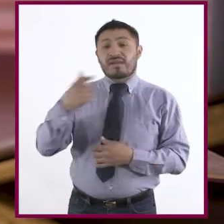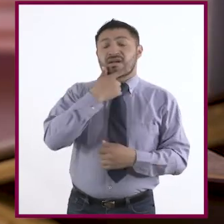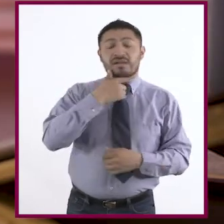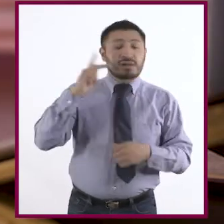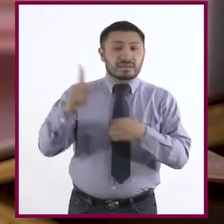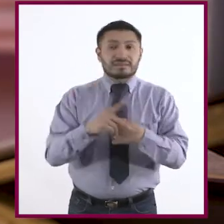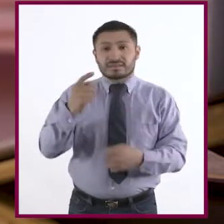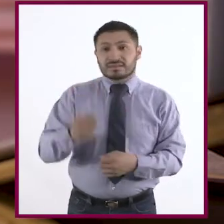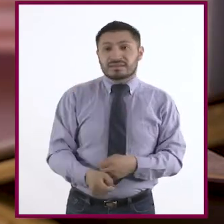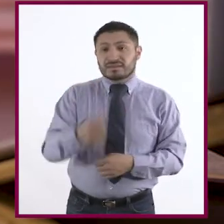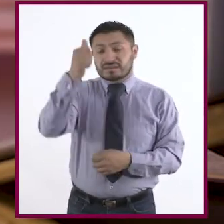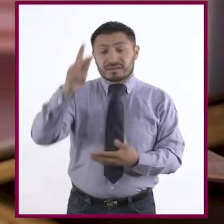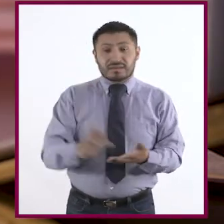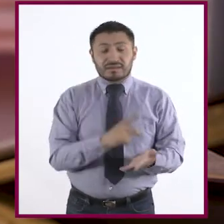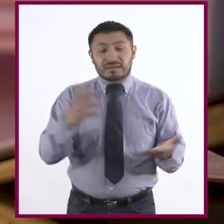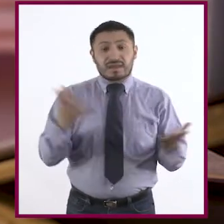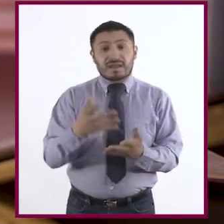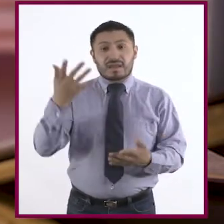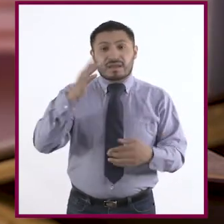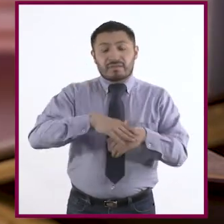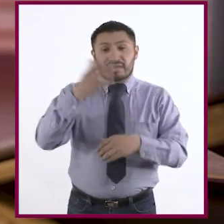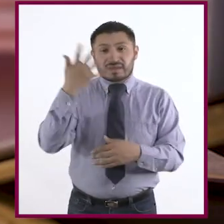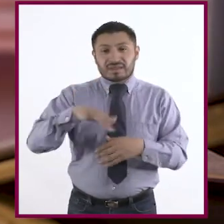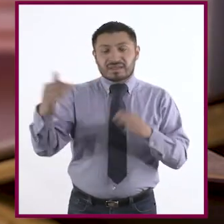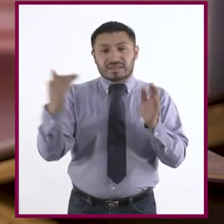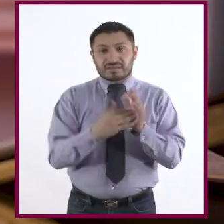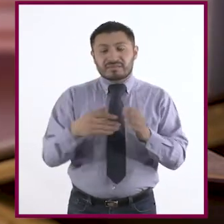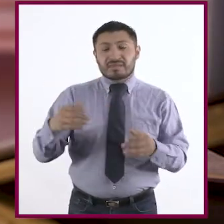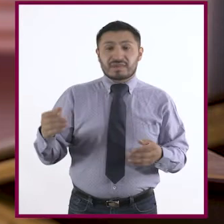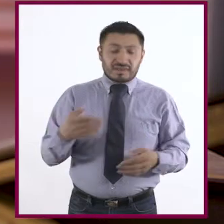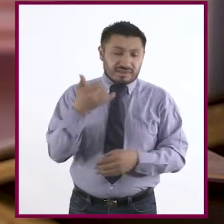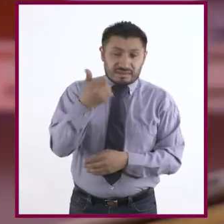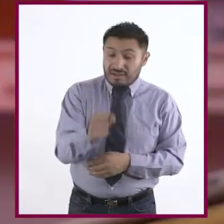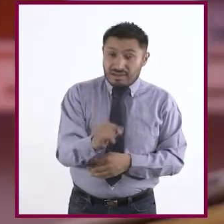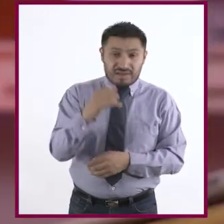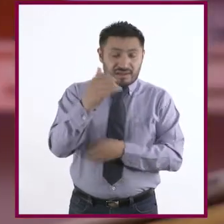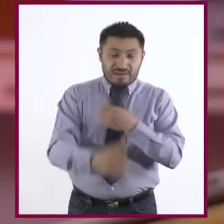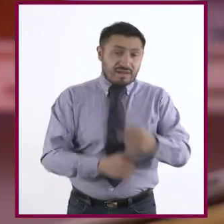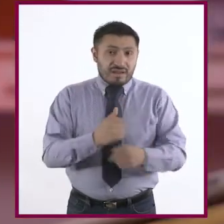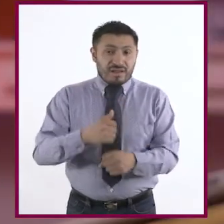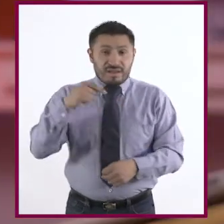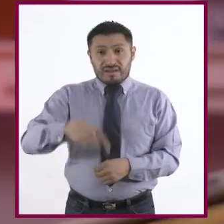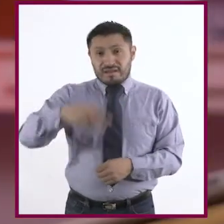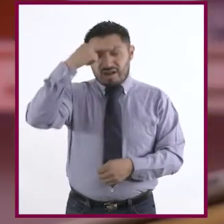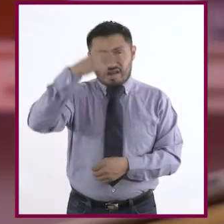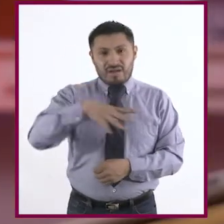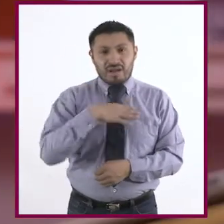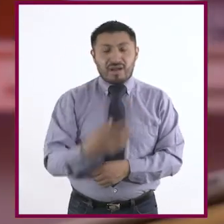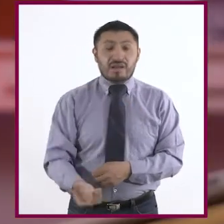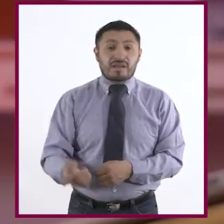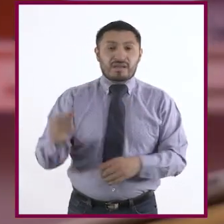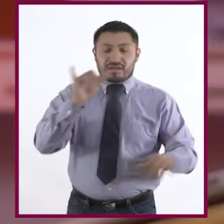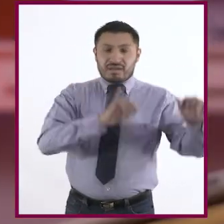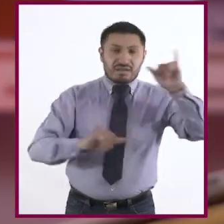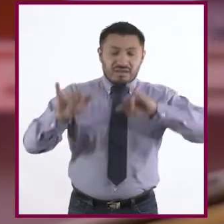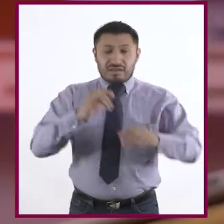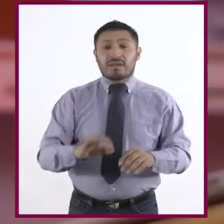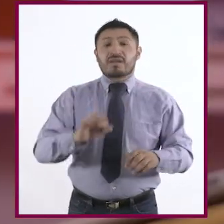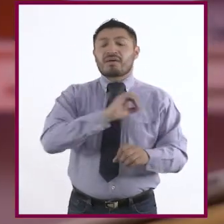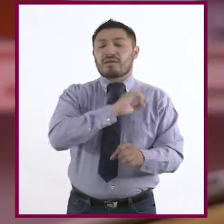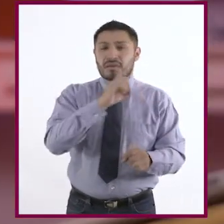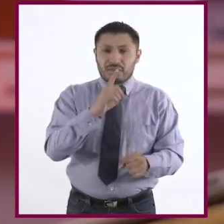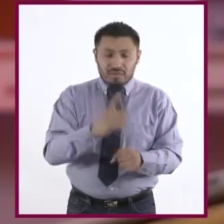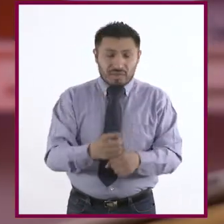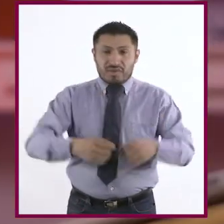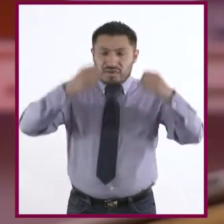presentó este primer caso, se realizan más de 10,000 fecundaciones al año con este proceso. Aquí en México, la fecundación in vitro es una opción segura para